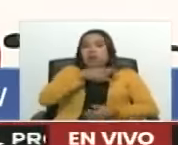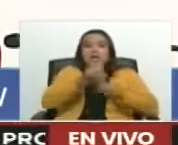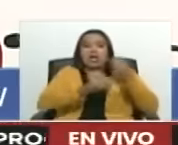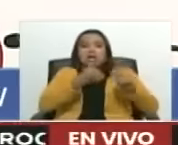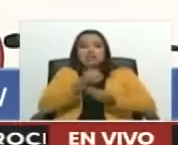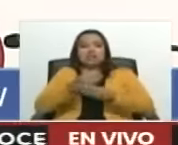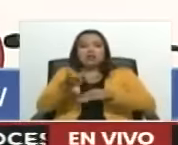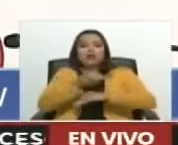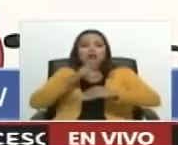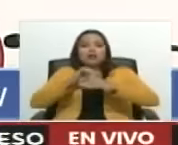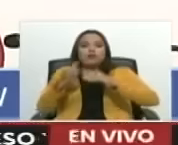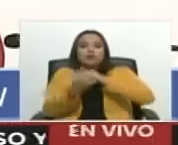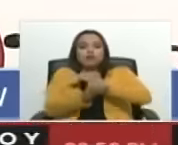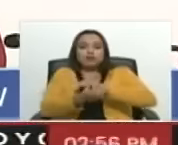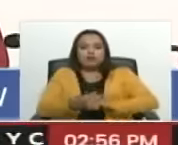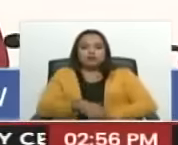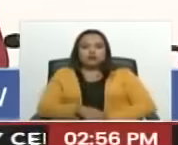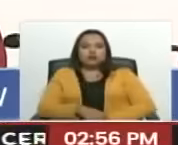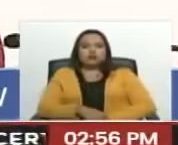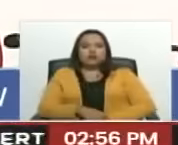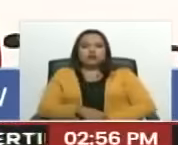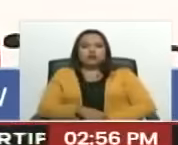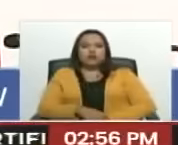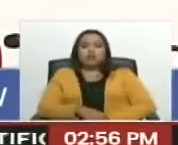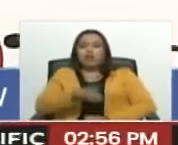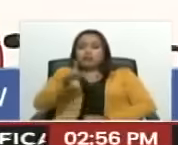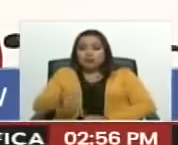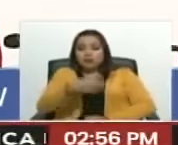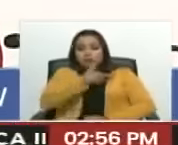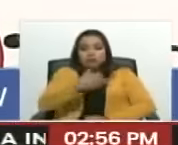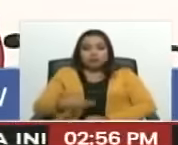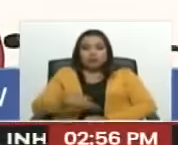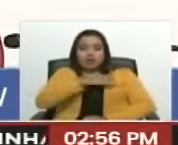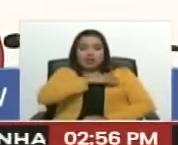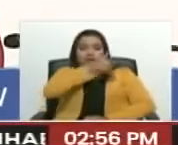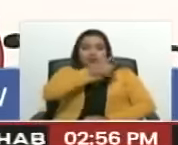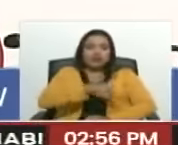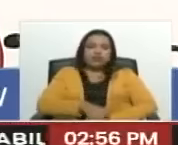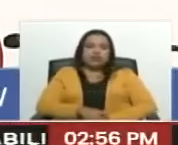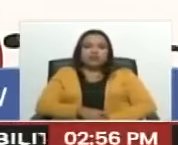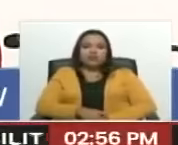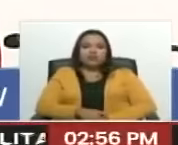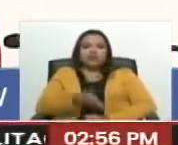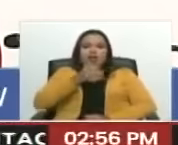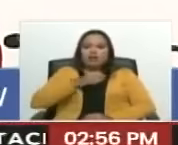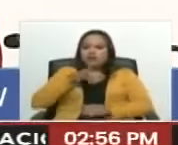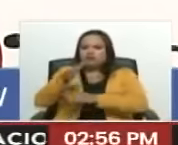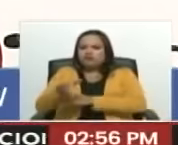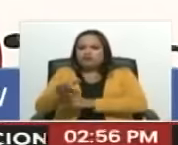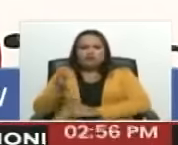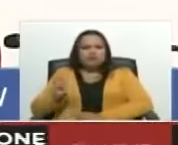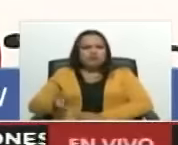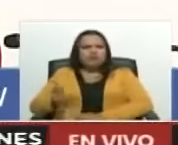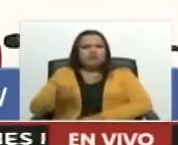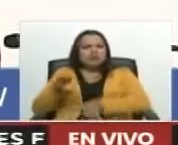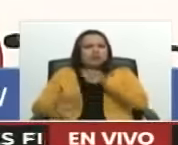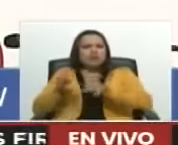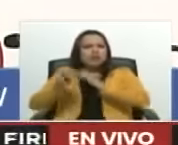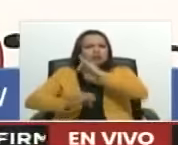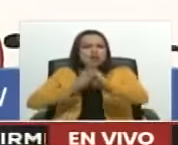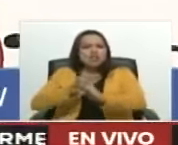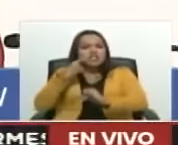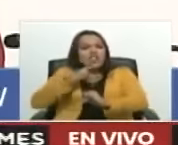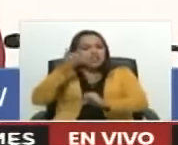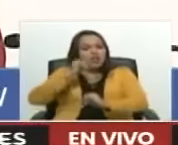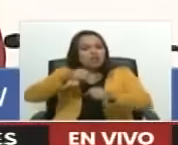de Guyana, de su jefe, que van a la Corte Internacional de Justicia a que la Corte suspenda